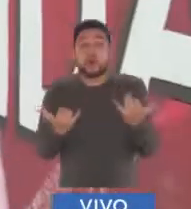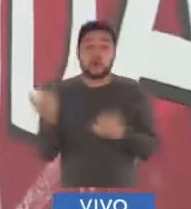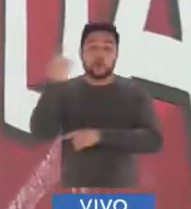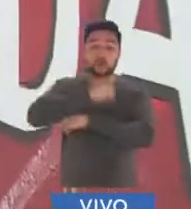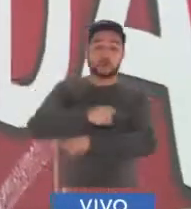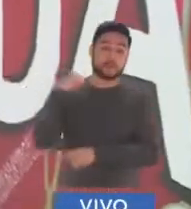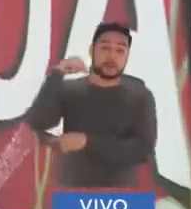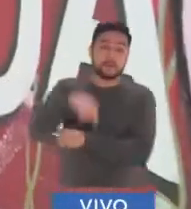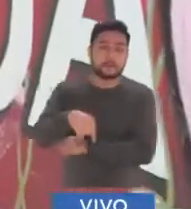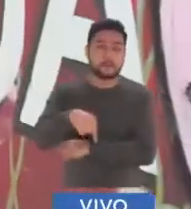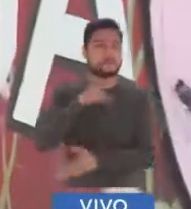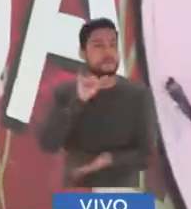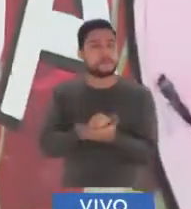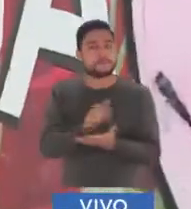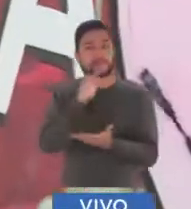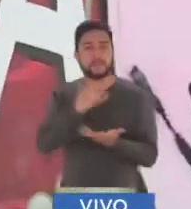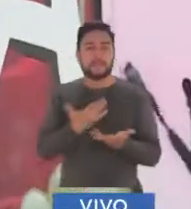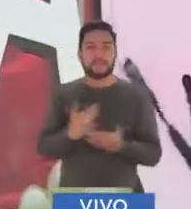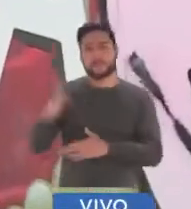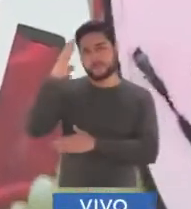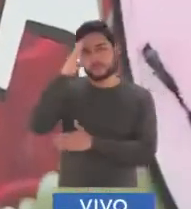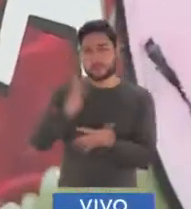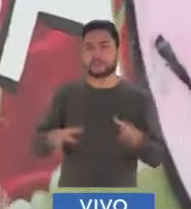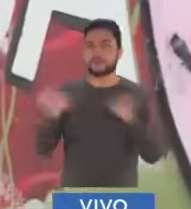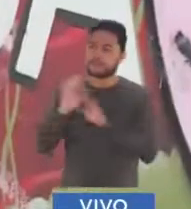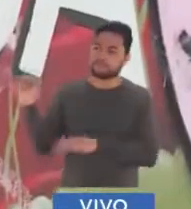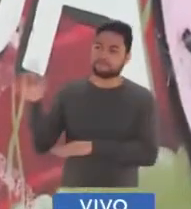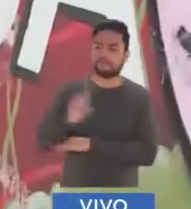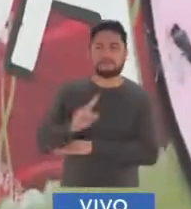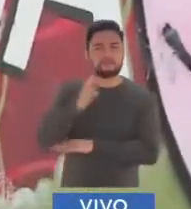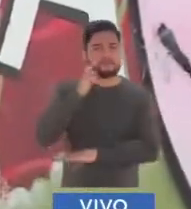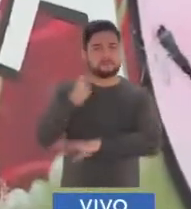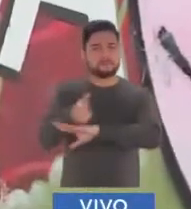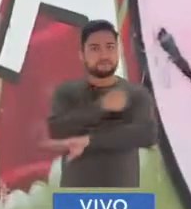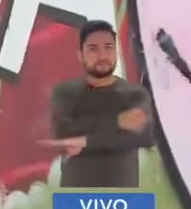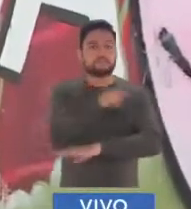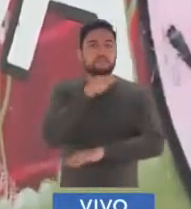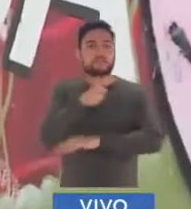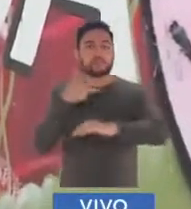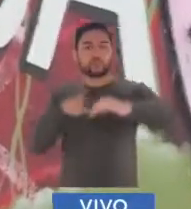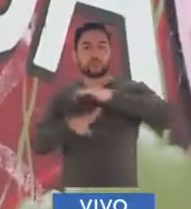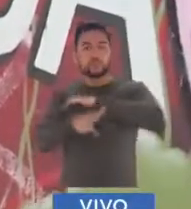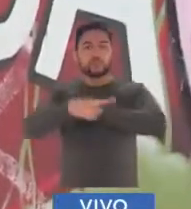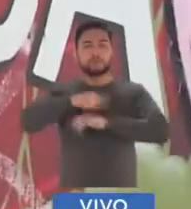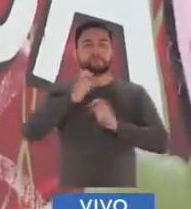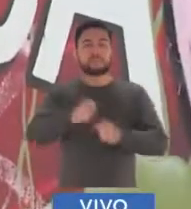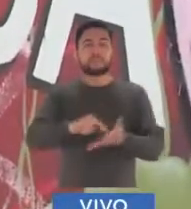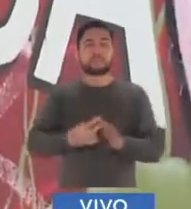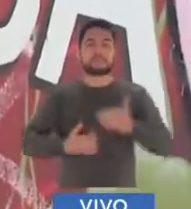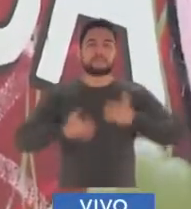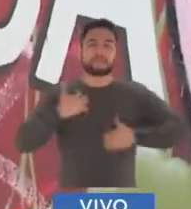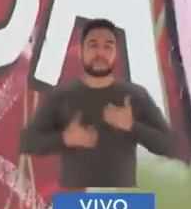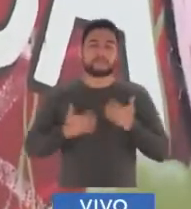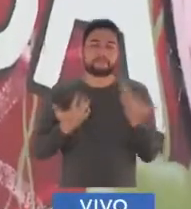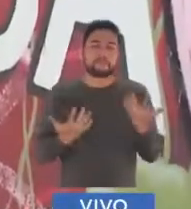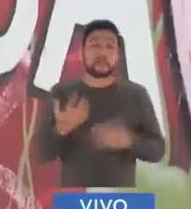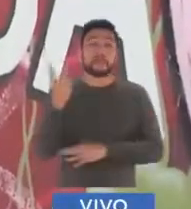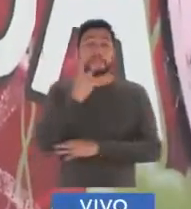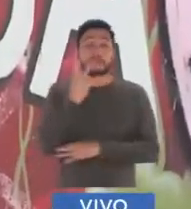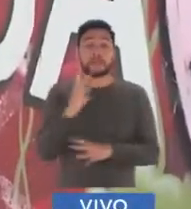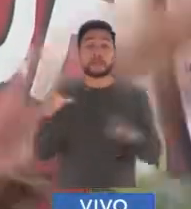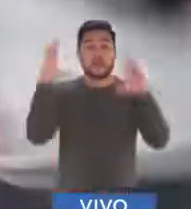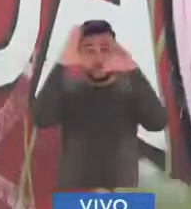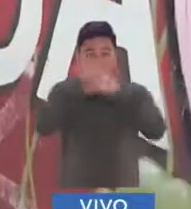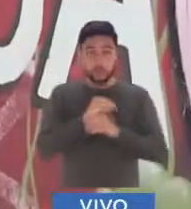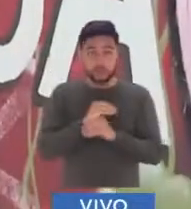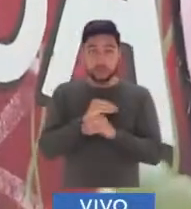tampoco están. Así que la policía, necesitamos presencia en este punto, el túnel del miedo para nosotros los ciclistas. Viernes, en las horas de la